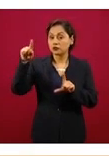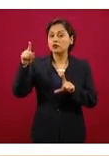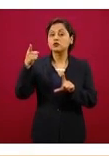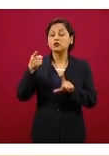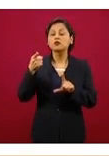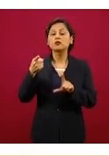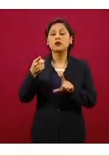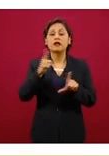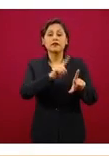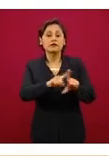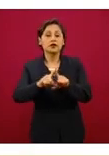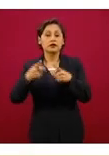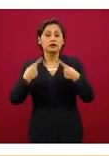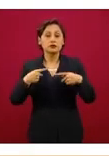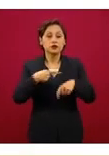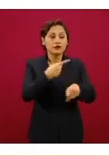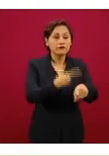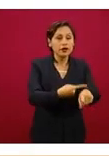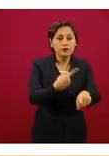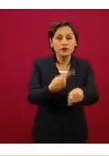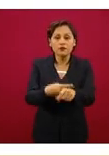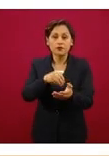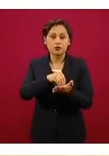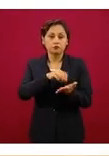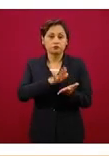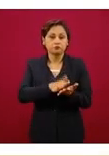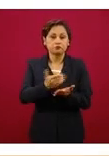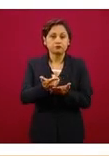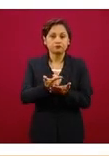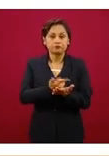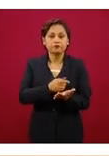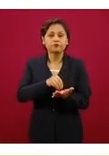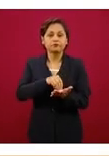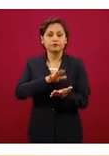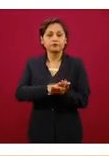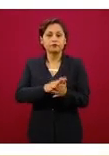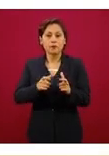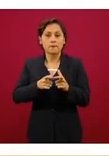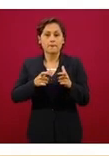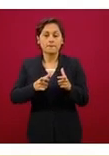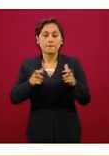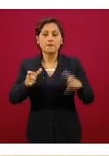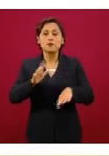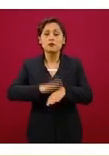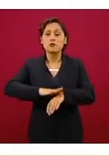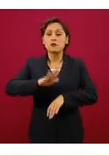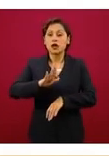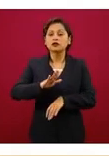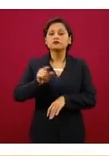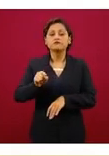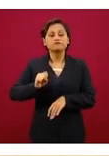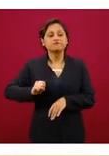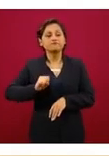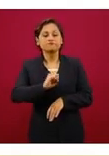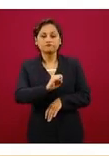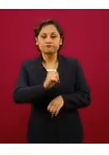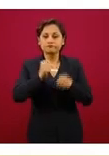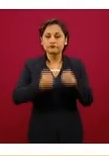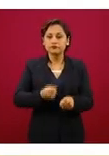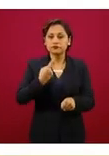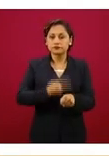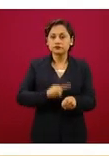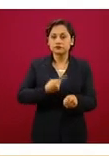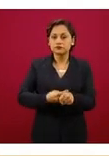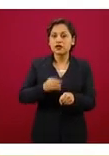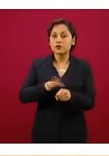van presentando todos los días, las personas enfermas que se registran y se confirman, y lo que muestra es siempre un incremento